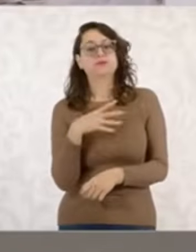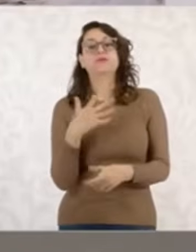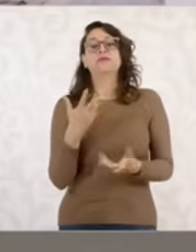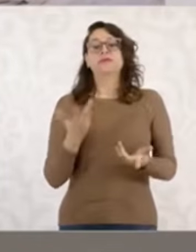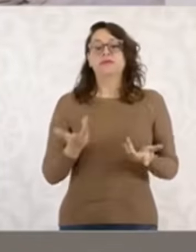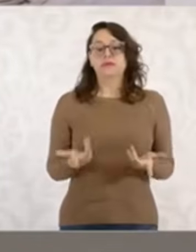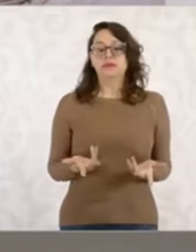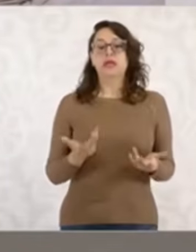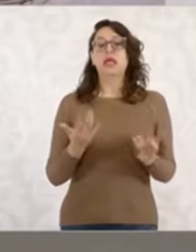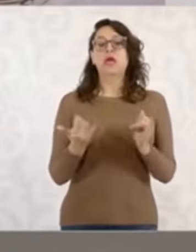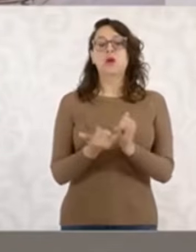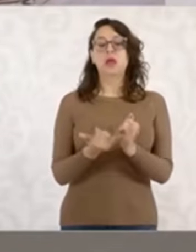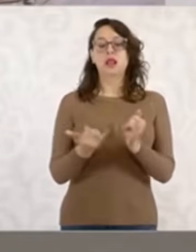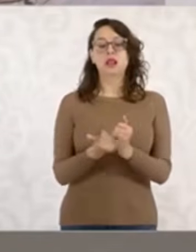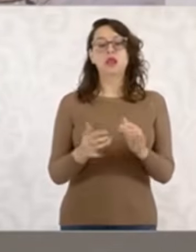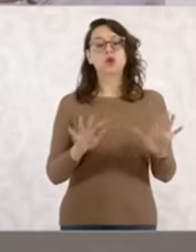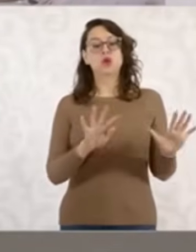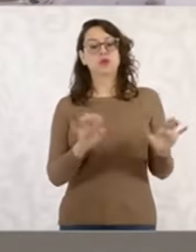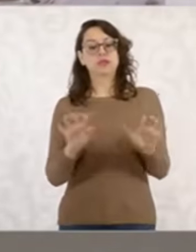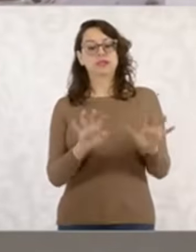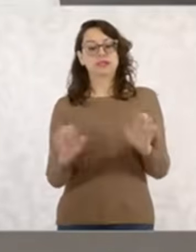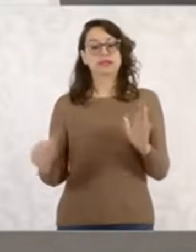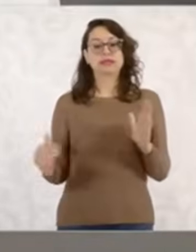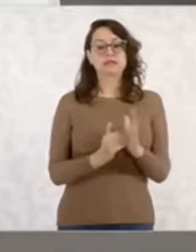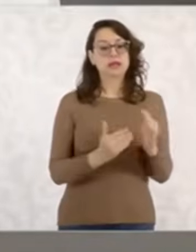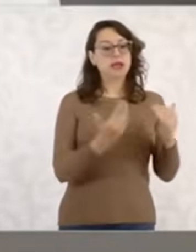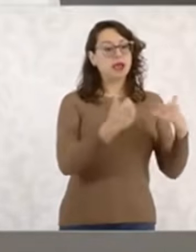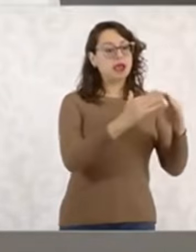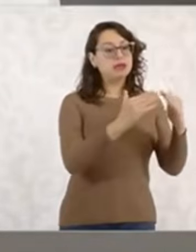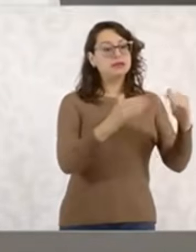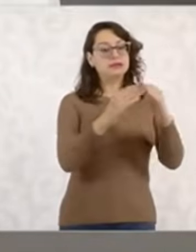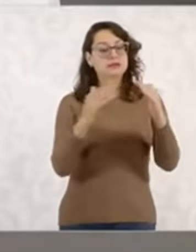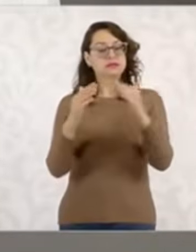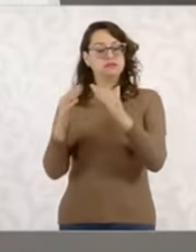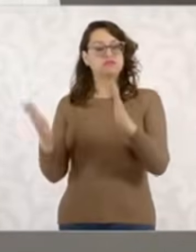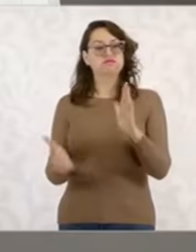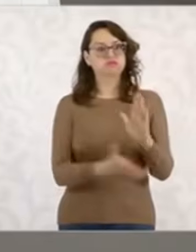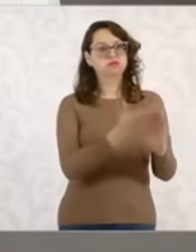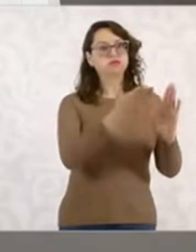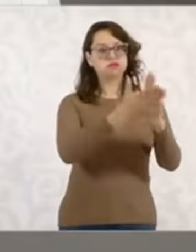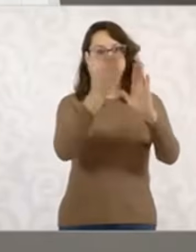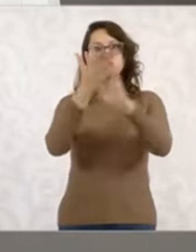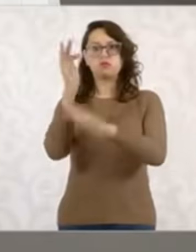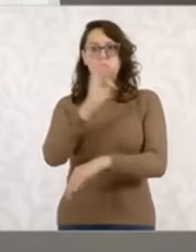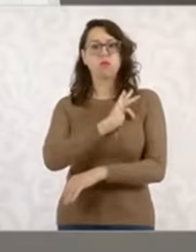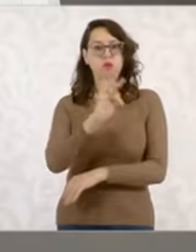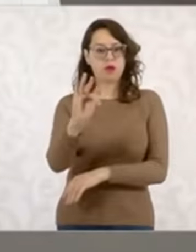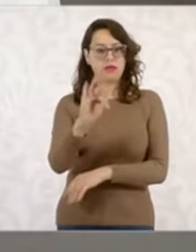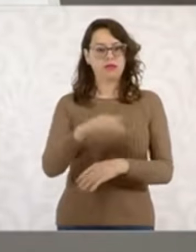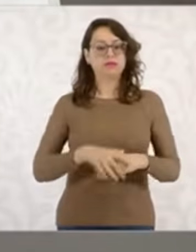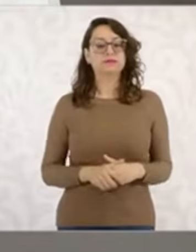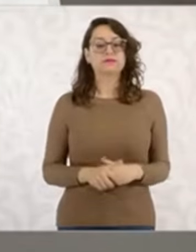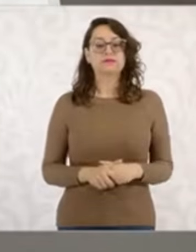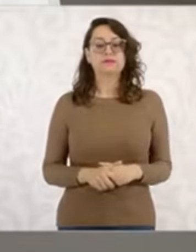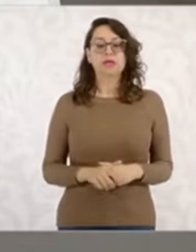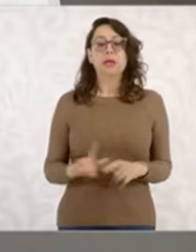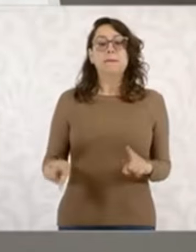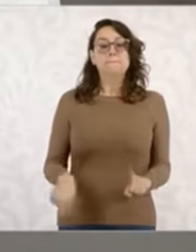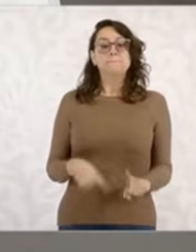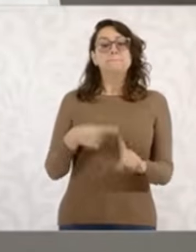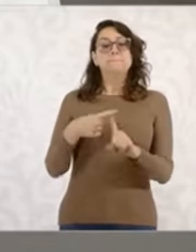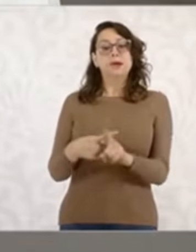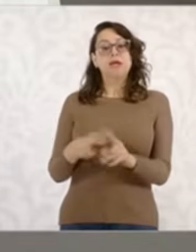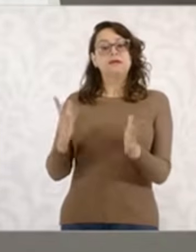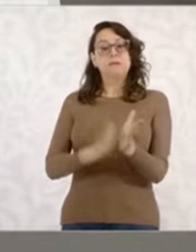para construir 900.000 viviendas. Adelante. Vamos a dar certeza a